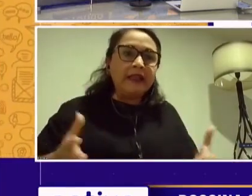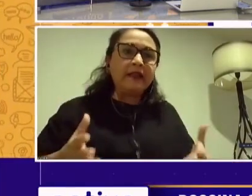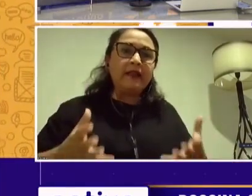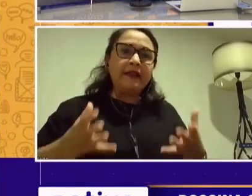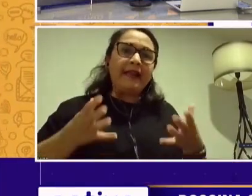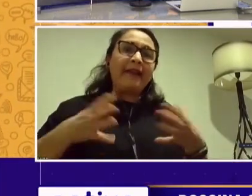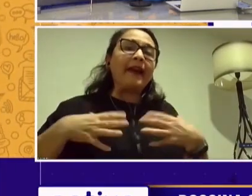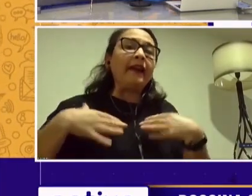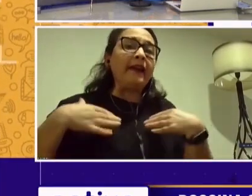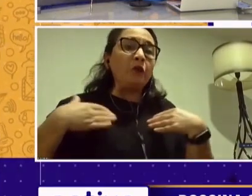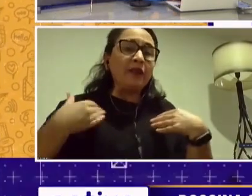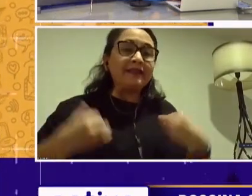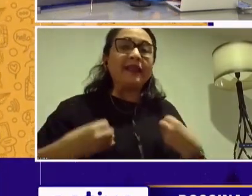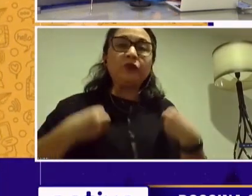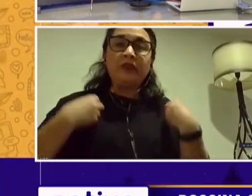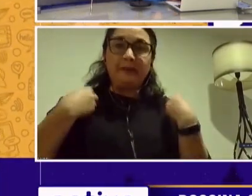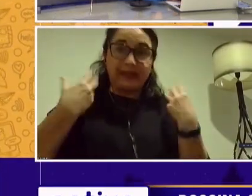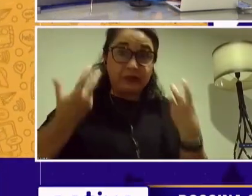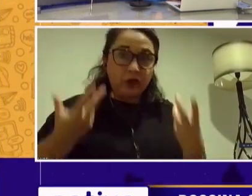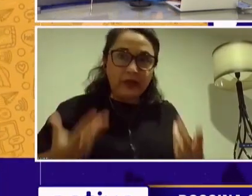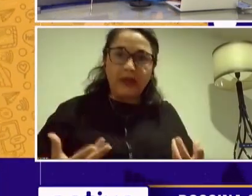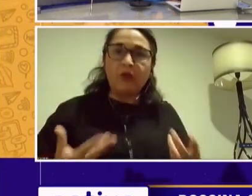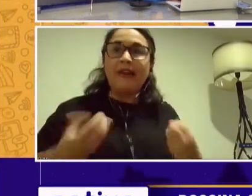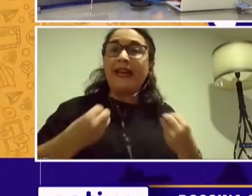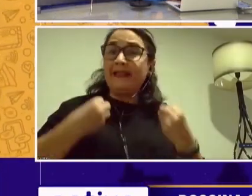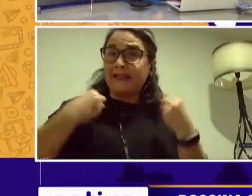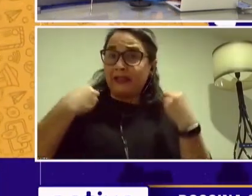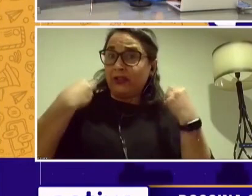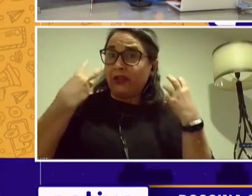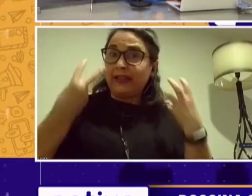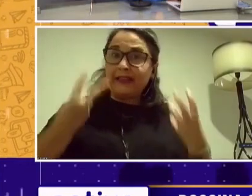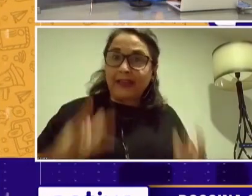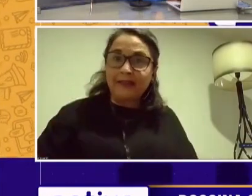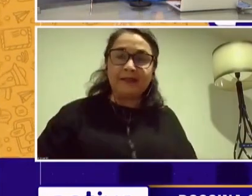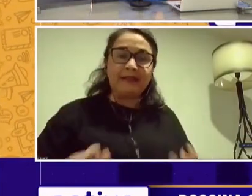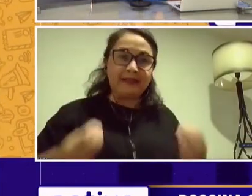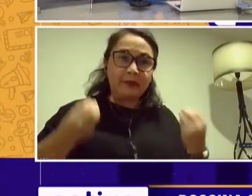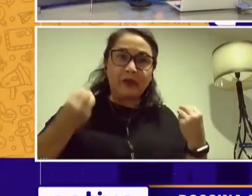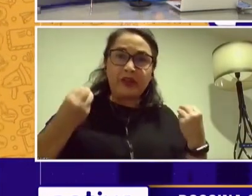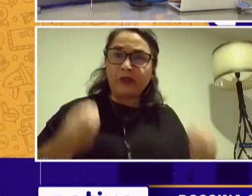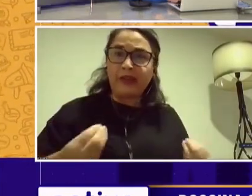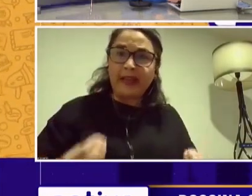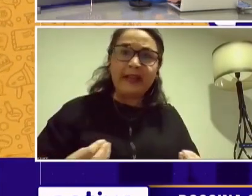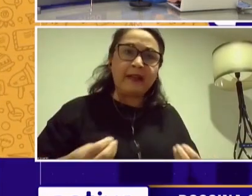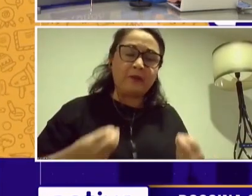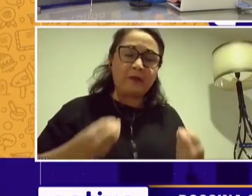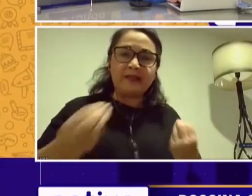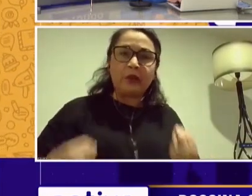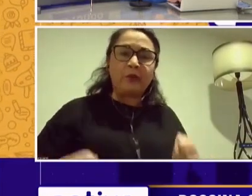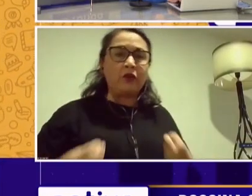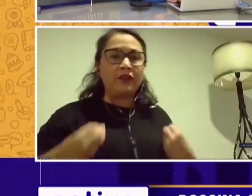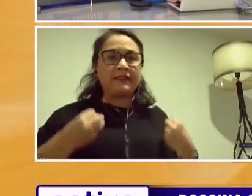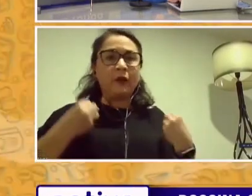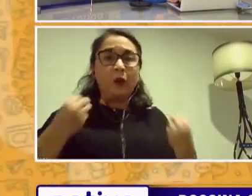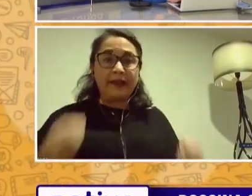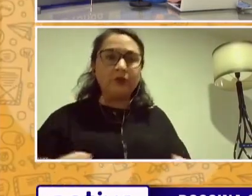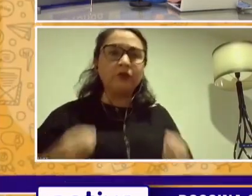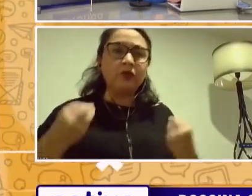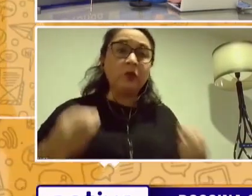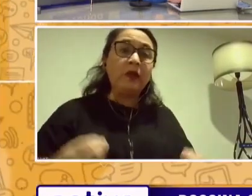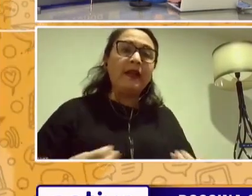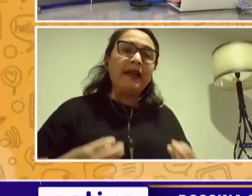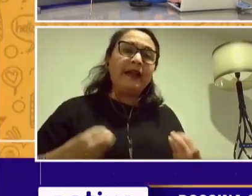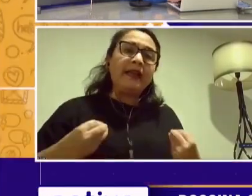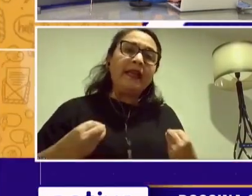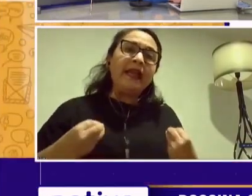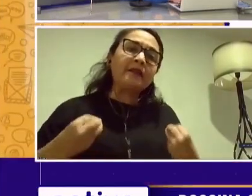discutir ni a darle un estatus de persona, como era la intencionalidad de este proyecto de ley que fue presentado por la congresista Guayo,